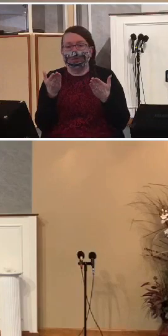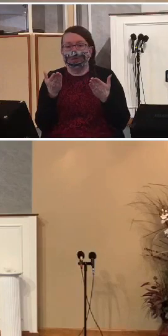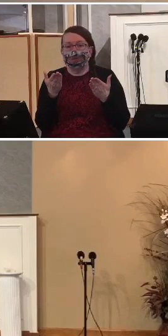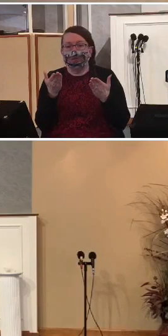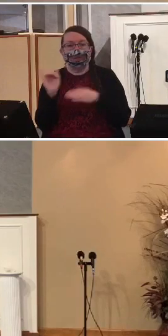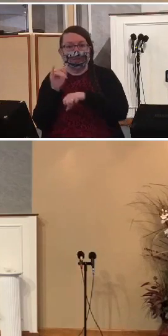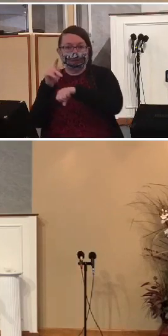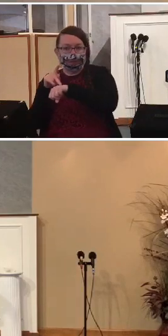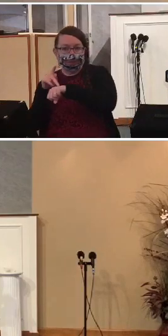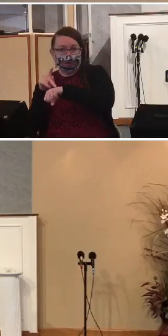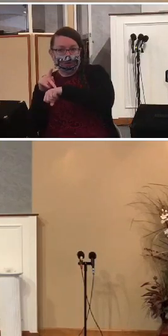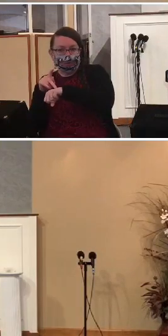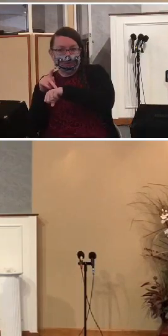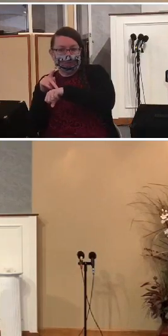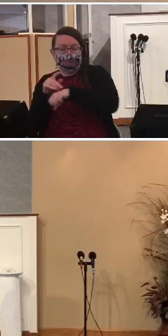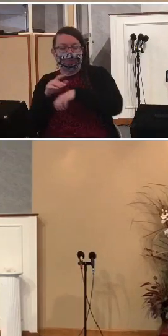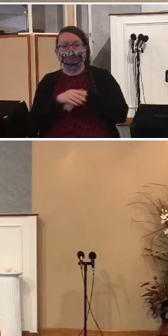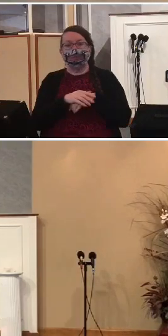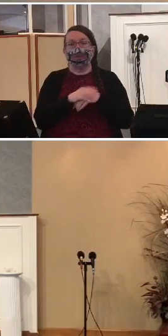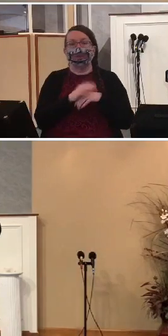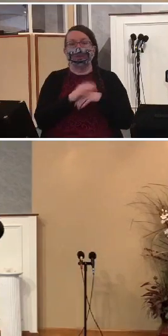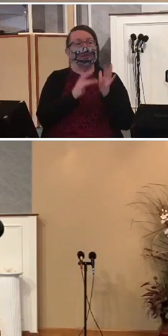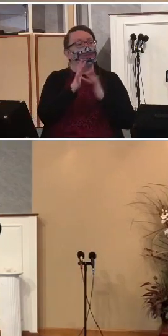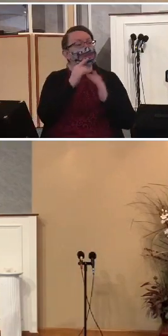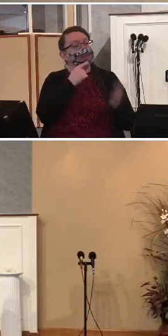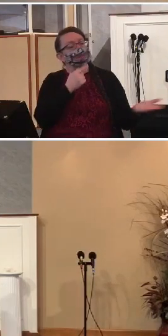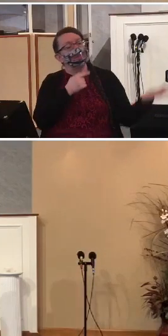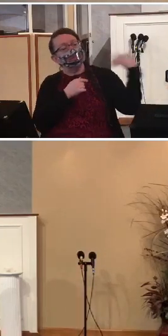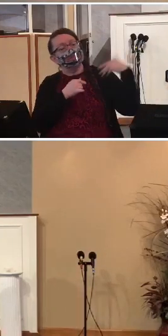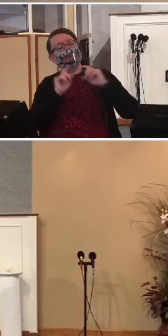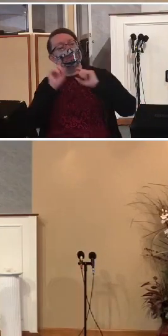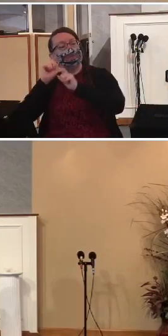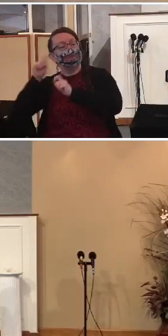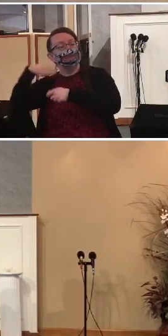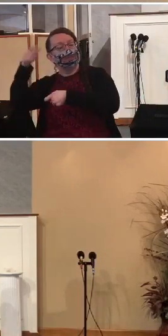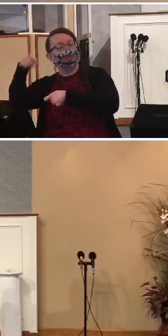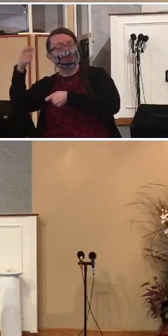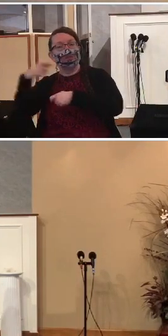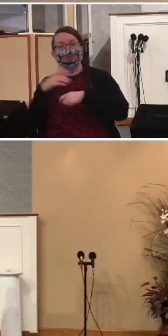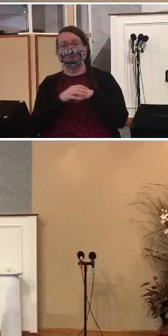Pedro. Y Jesús le dijo, ven, vamos aquí y vamos a pescar un poco.